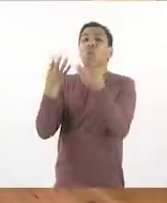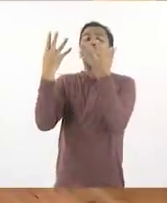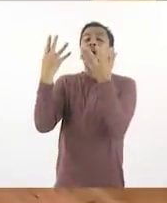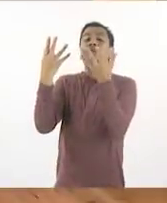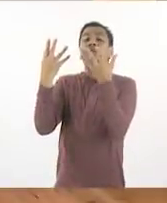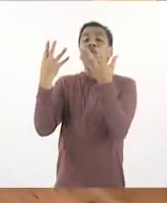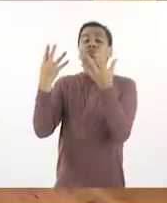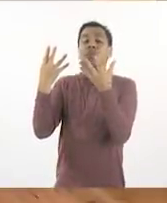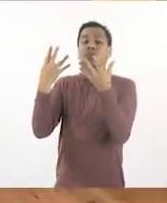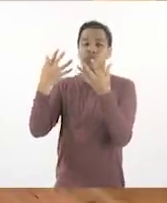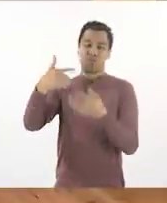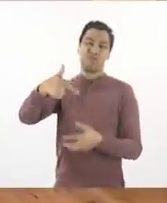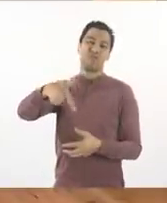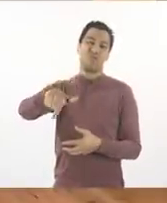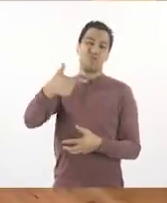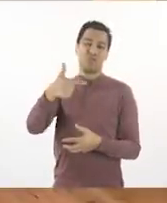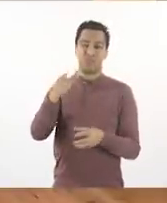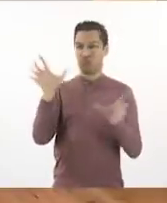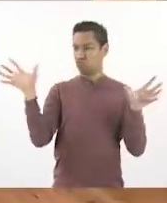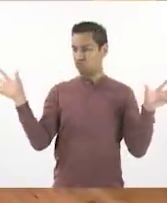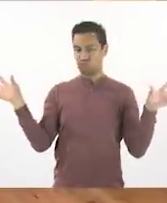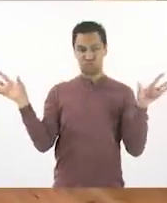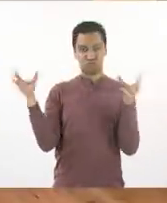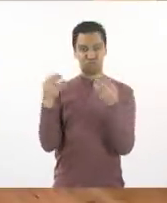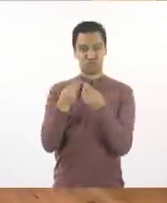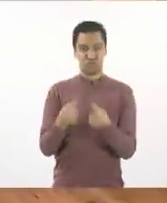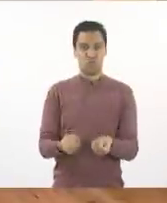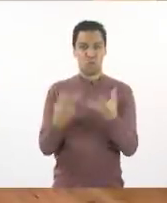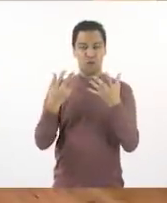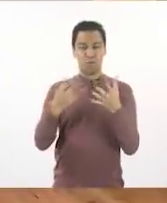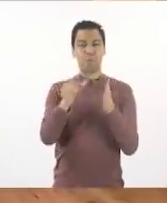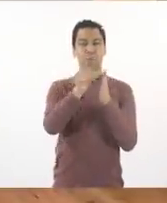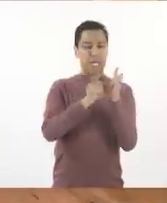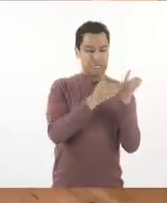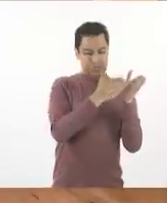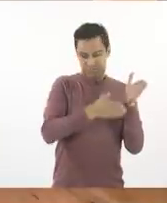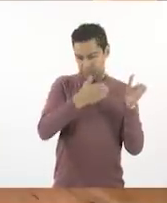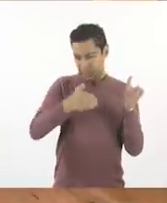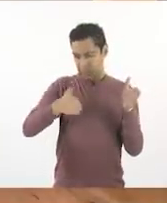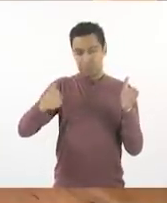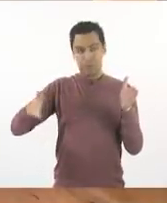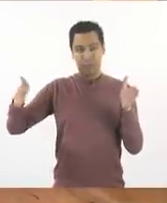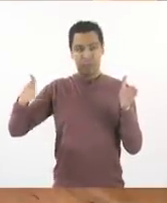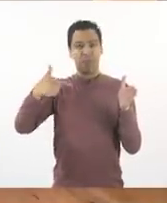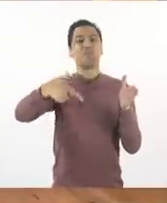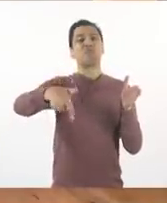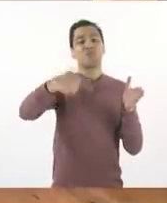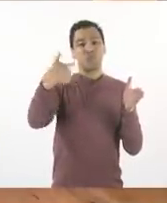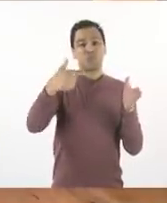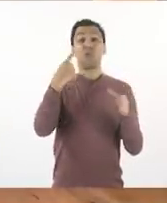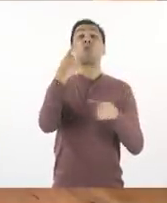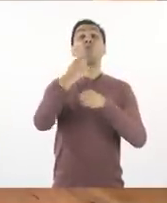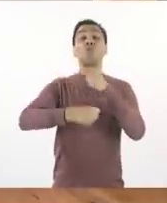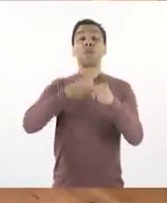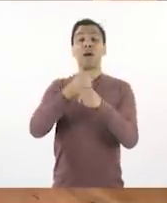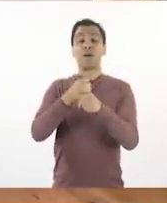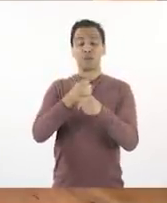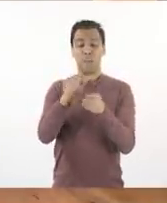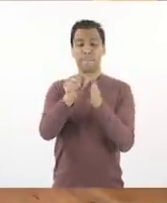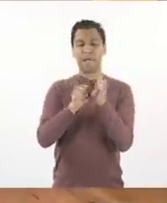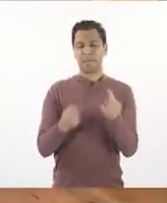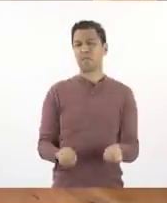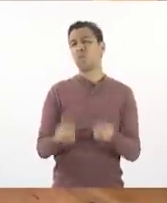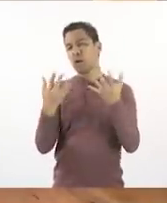quedamos que eran? 12 meses. Muy bien, niñas y niños. Recordamos nuevamente que un año tiene 12